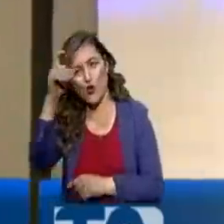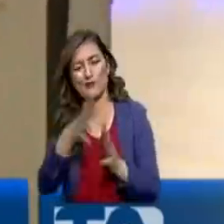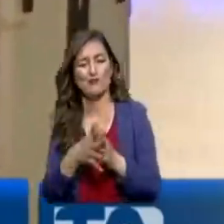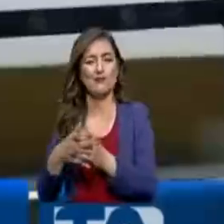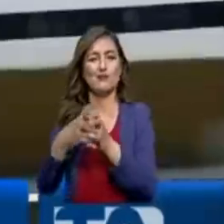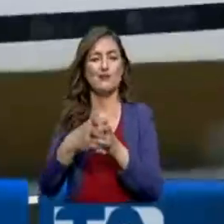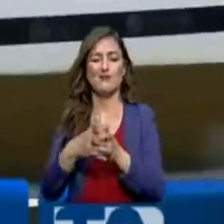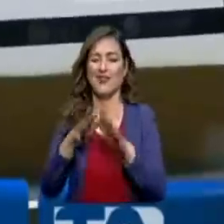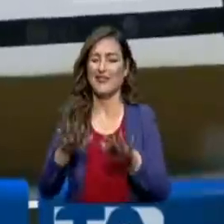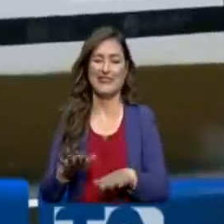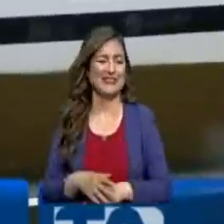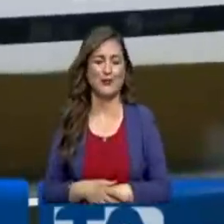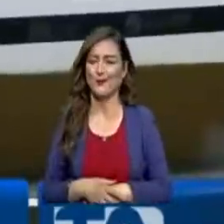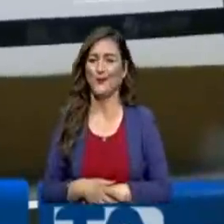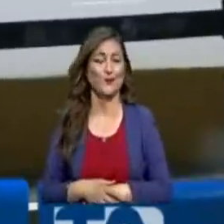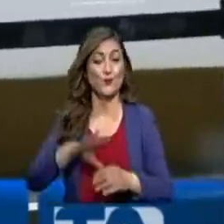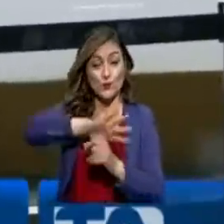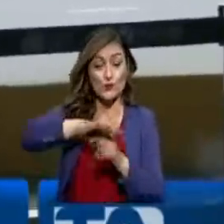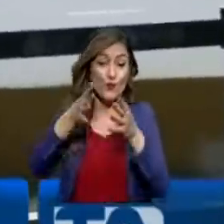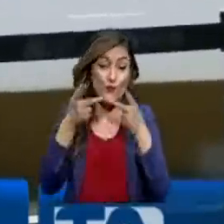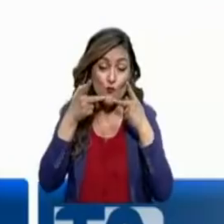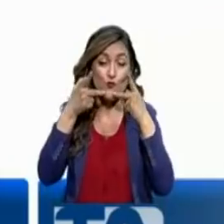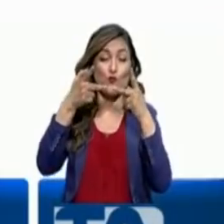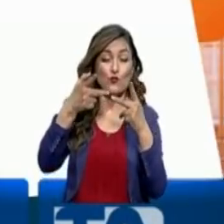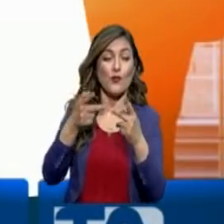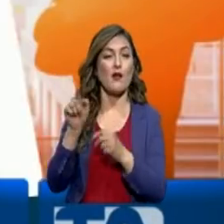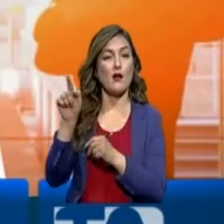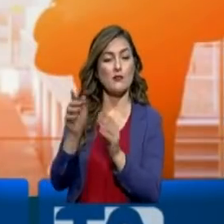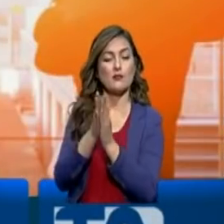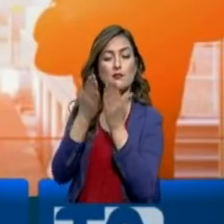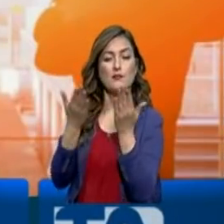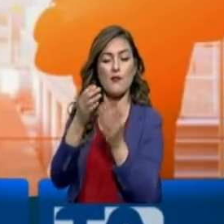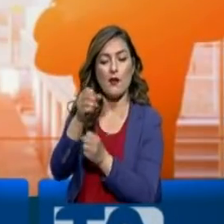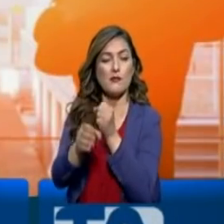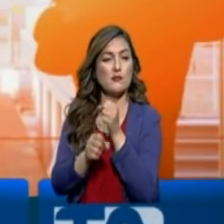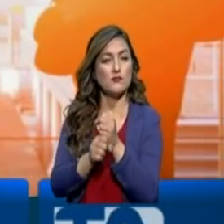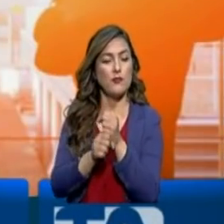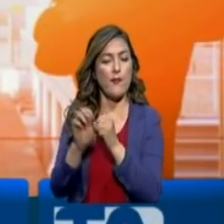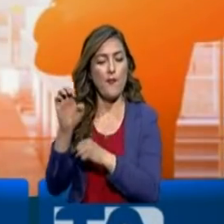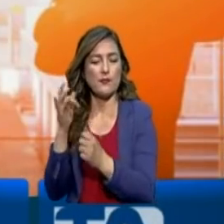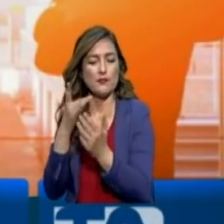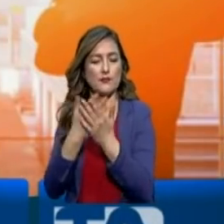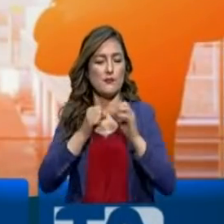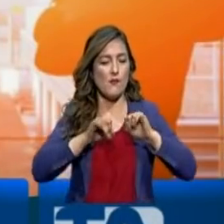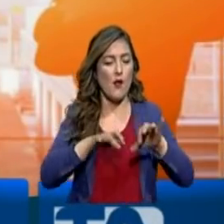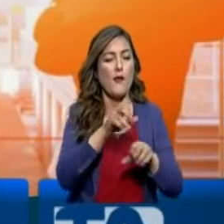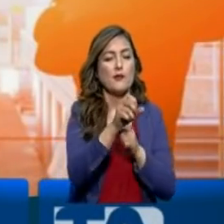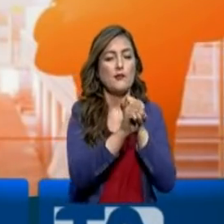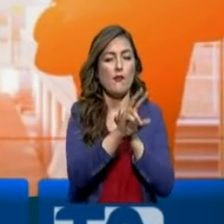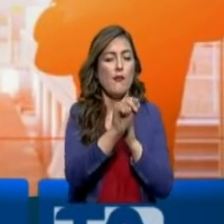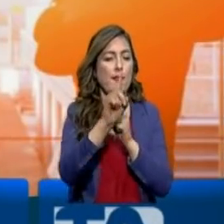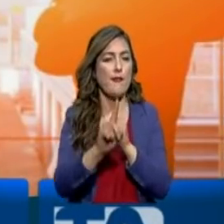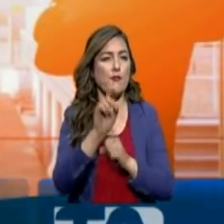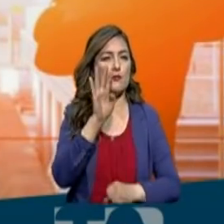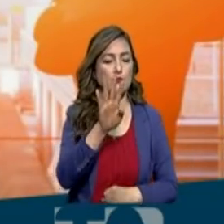ansiado sueño americano. Según cifras de la Cancillería publicadas por Primicias en lo que va del año, es decir, de enero a septiembre de 2021, alrededor